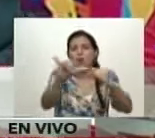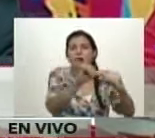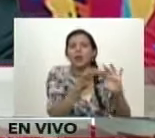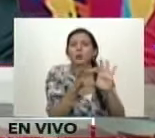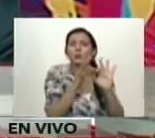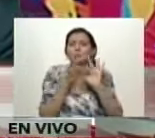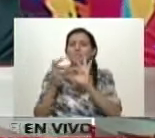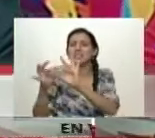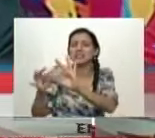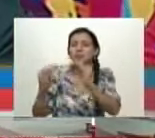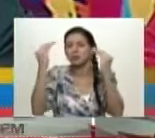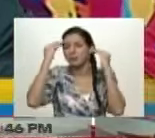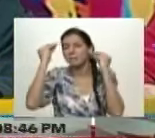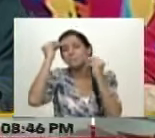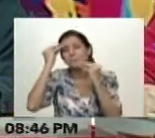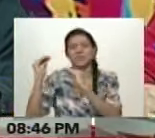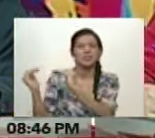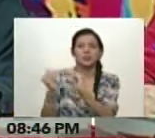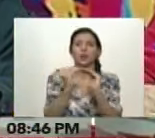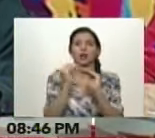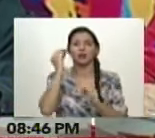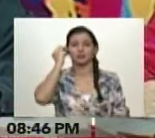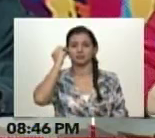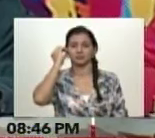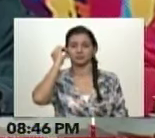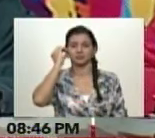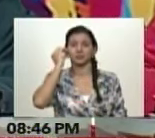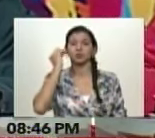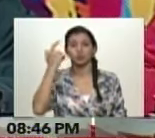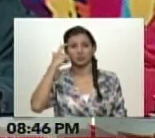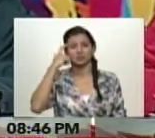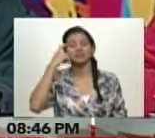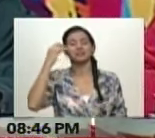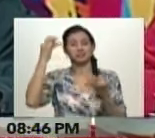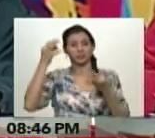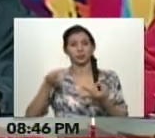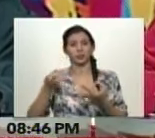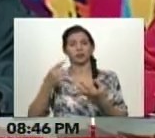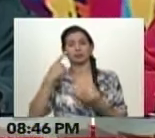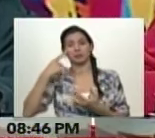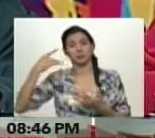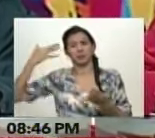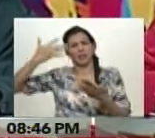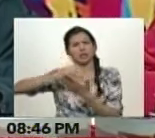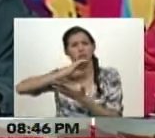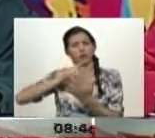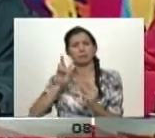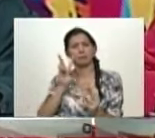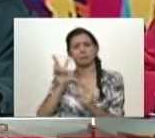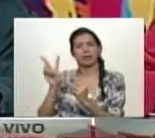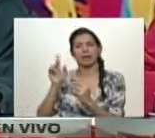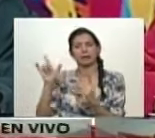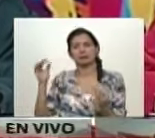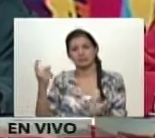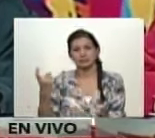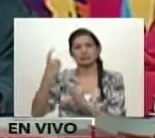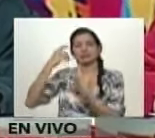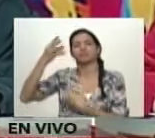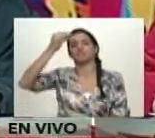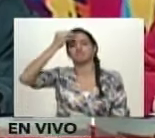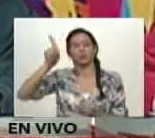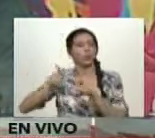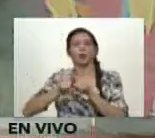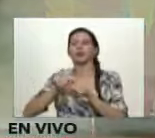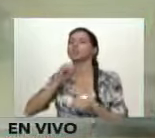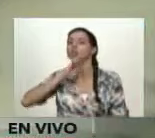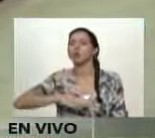unitaria, porque yo sé, estoy seguro, y la historia así nos los ha dicho, y la historia así nos los marca, nosotros vamos